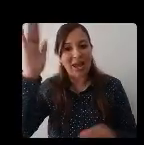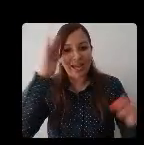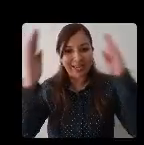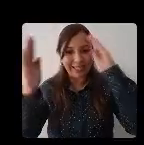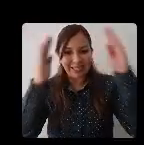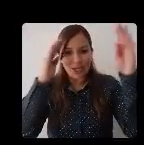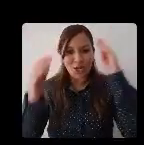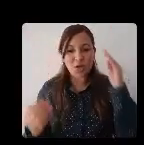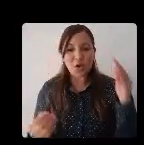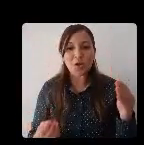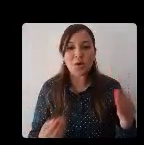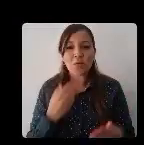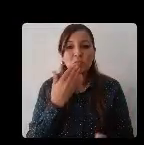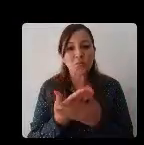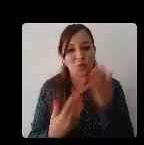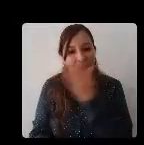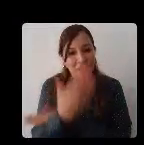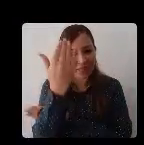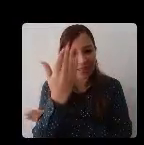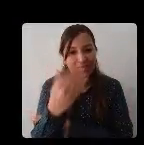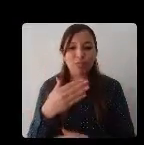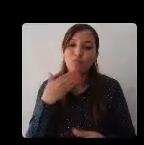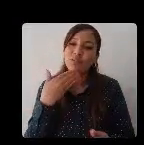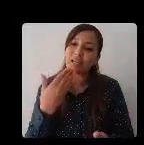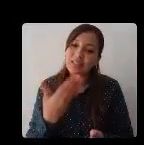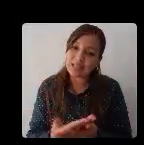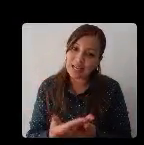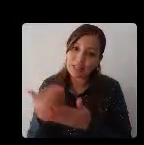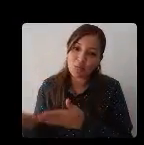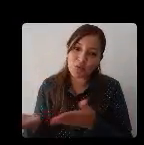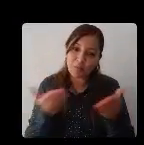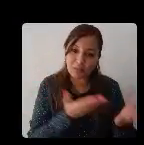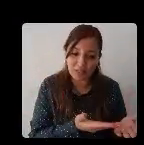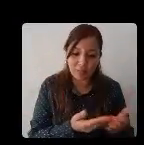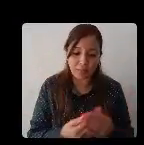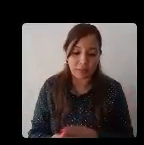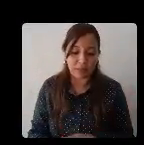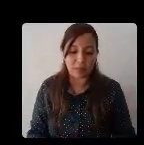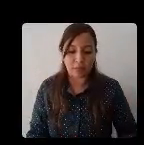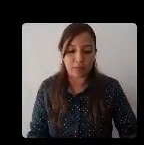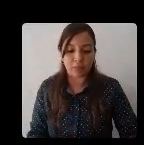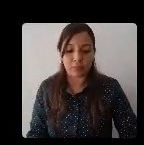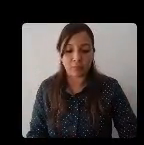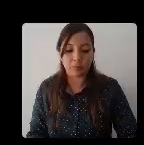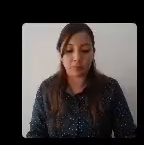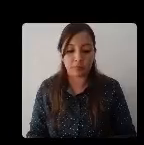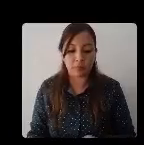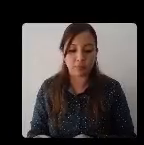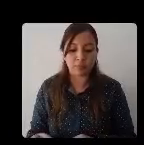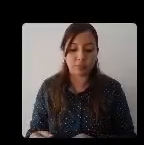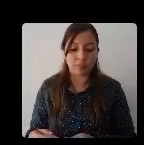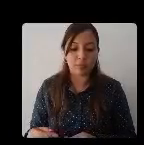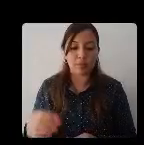Bueno, mi comunidad, yo regresé en el año 2000, 11 al